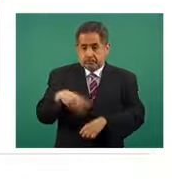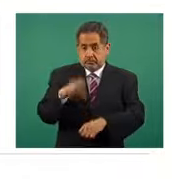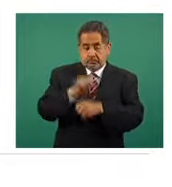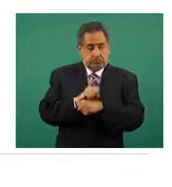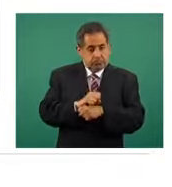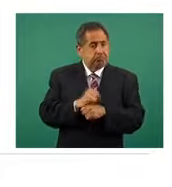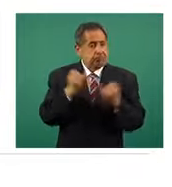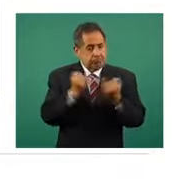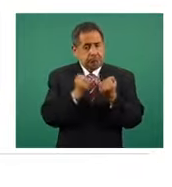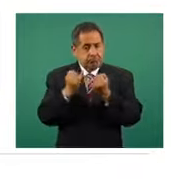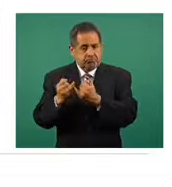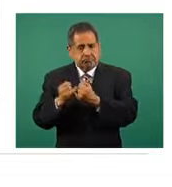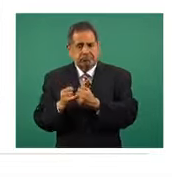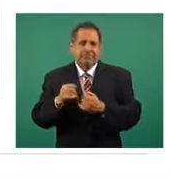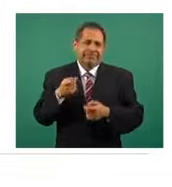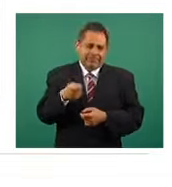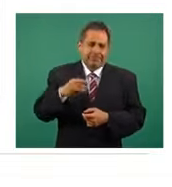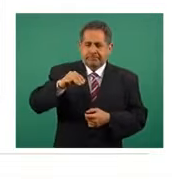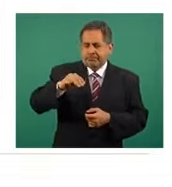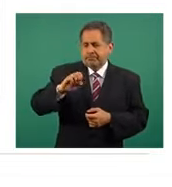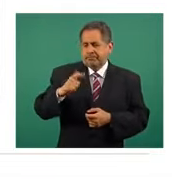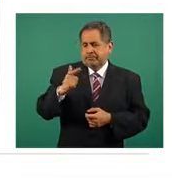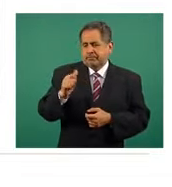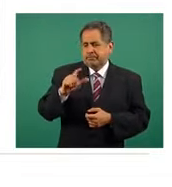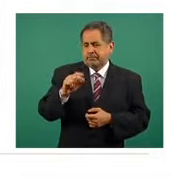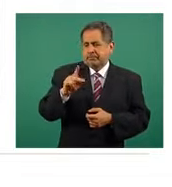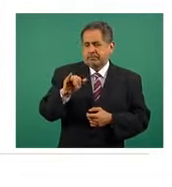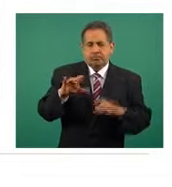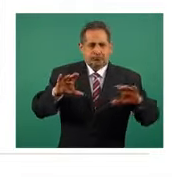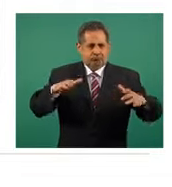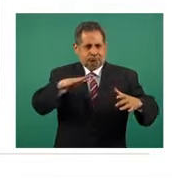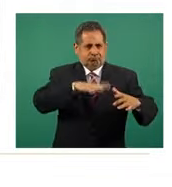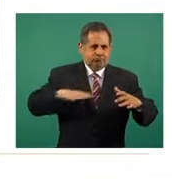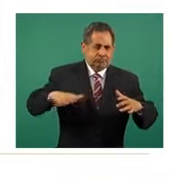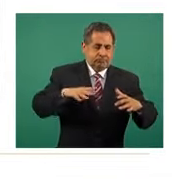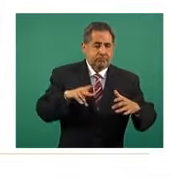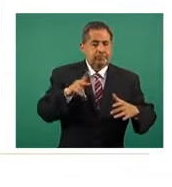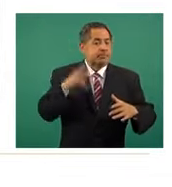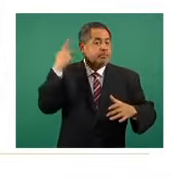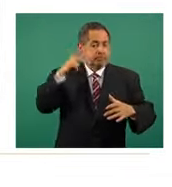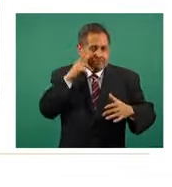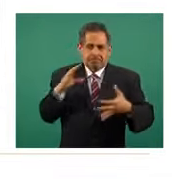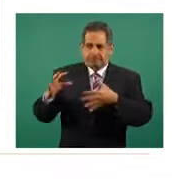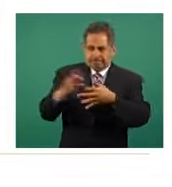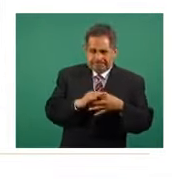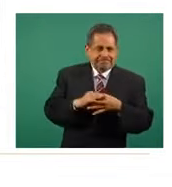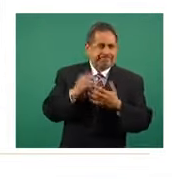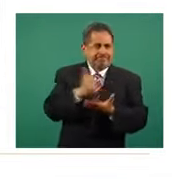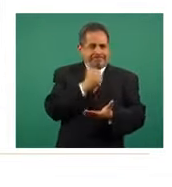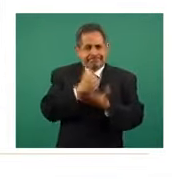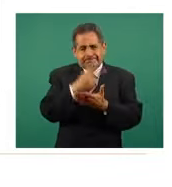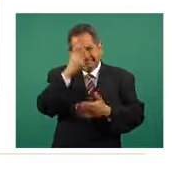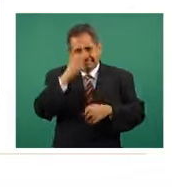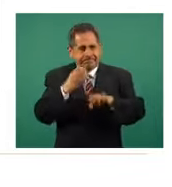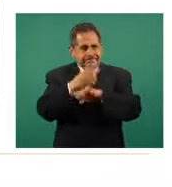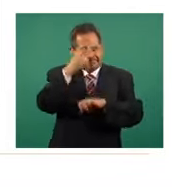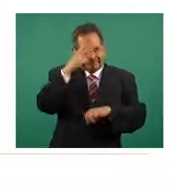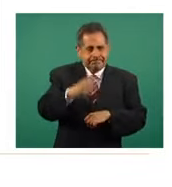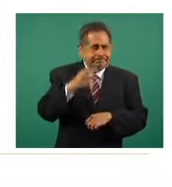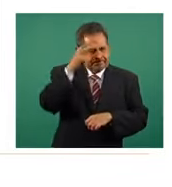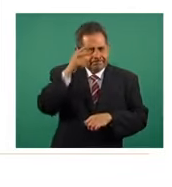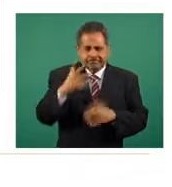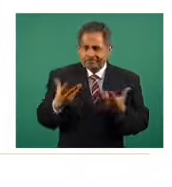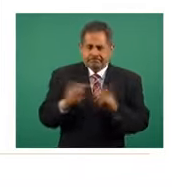consecutivas, megalópolis, mismo patrón que vemos en la megalópolis. Puebla es parte de la megalópolis, mismo patrón que Ciudad de México, que Estado de México, que